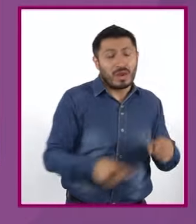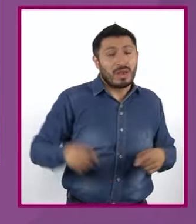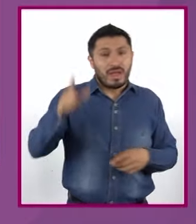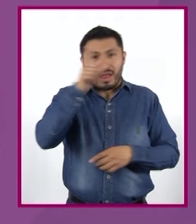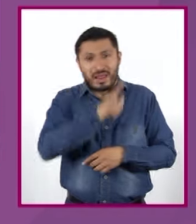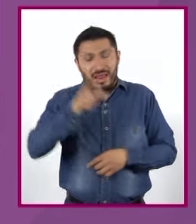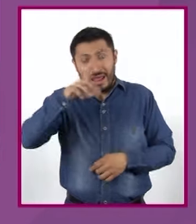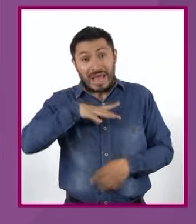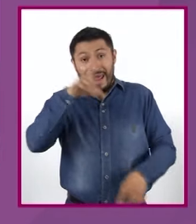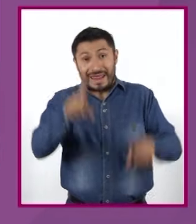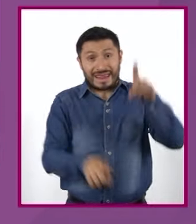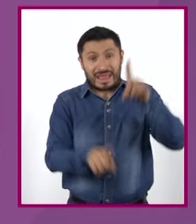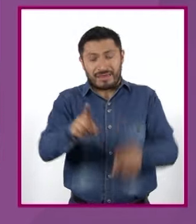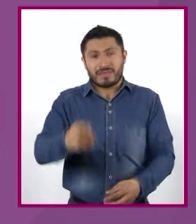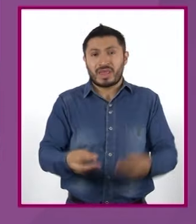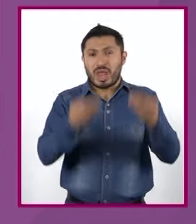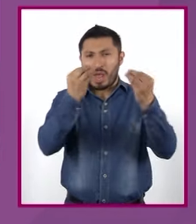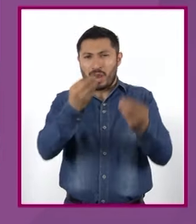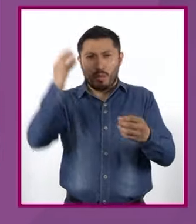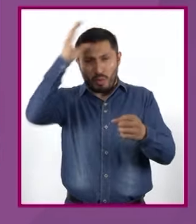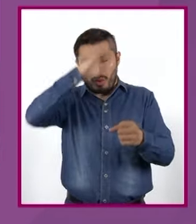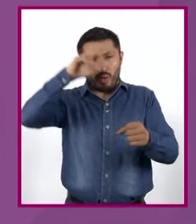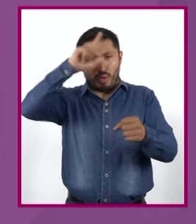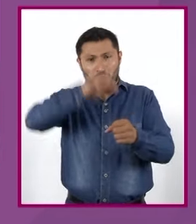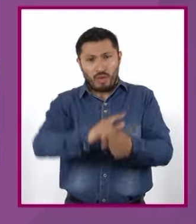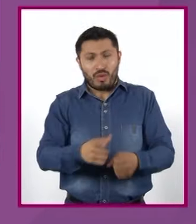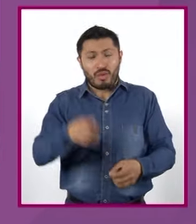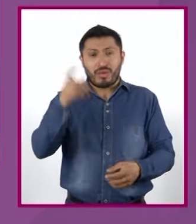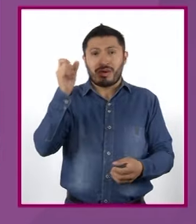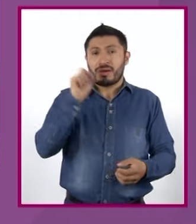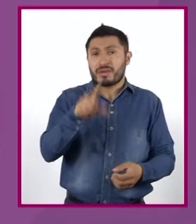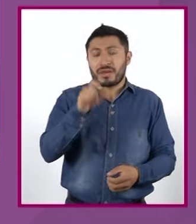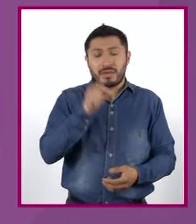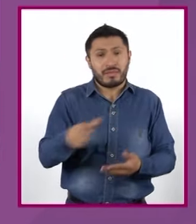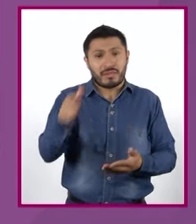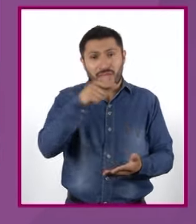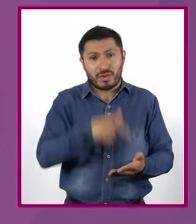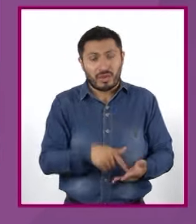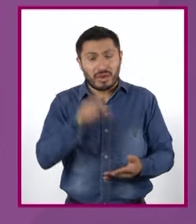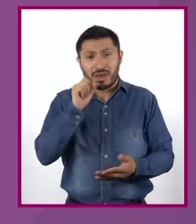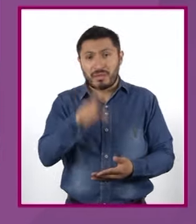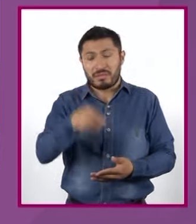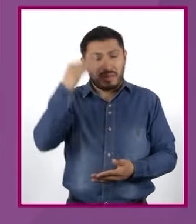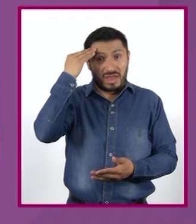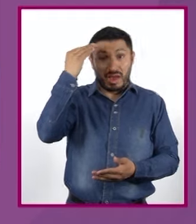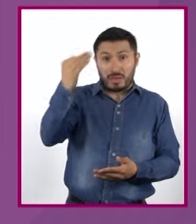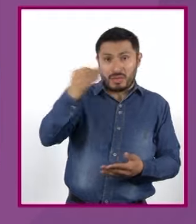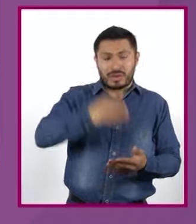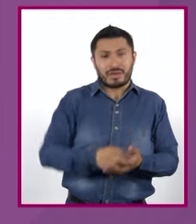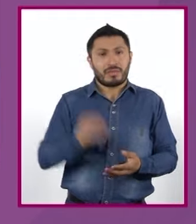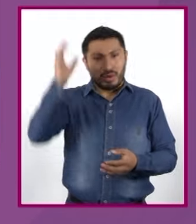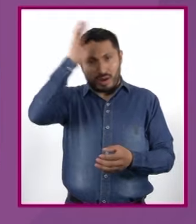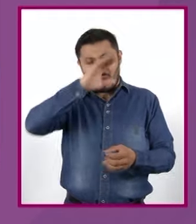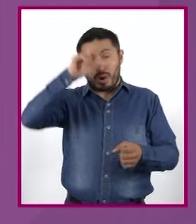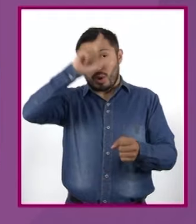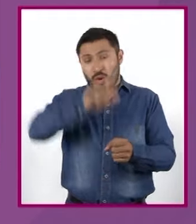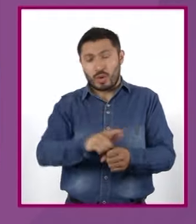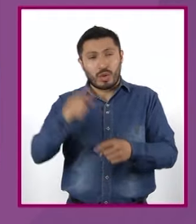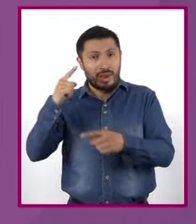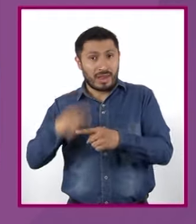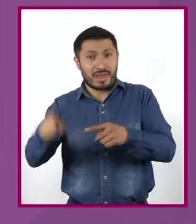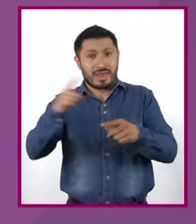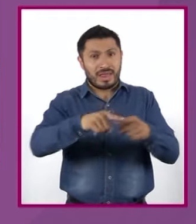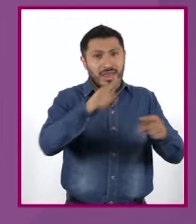de la existencia de muchas culturas que se hablan en un mismo espacio y en un mismo tiempo. La cultura y la